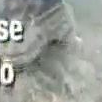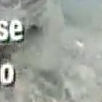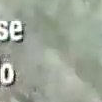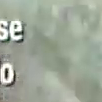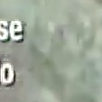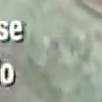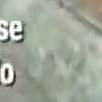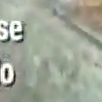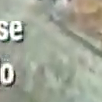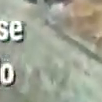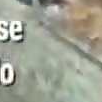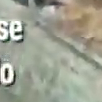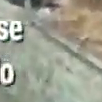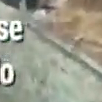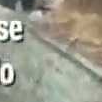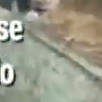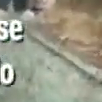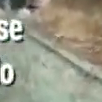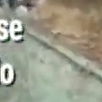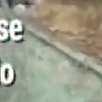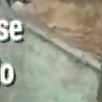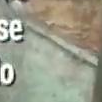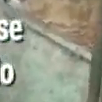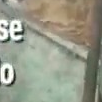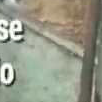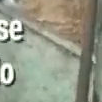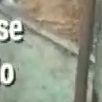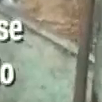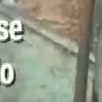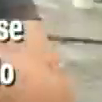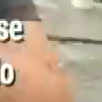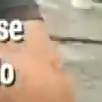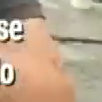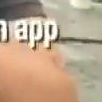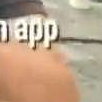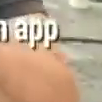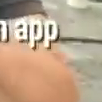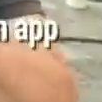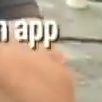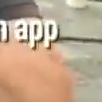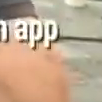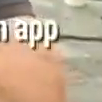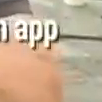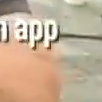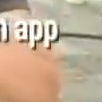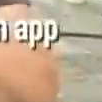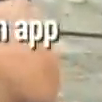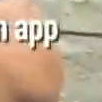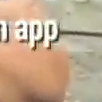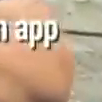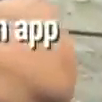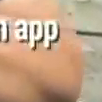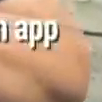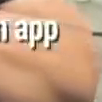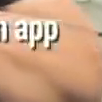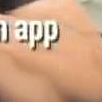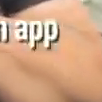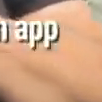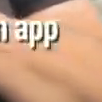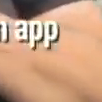hicimos el reporte y aquí se encuentra la cuadrilla trabajando los invito del start la